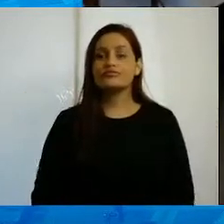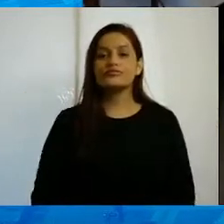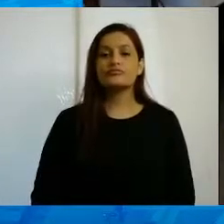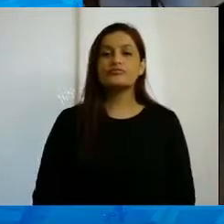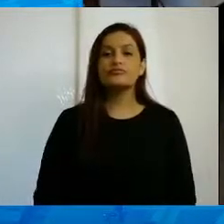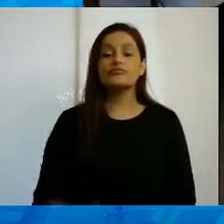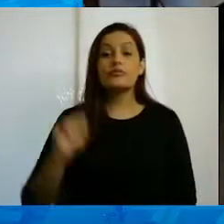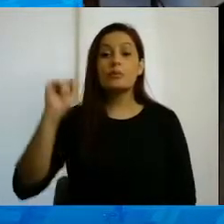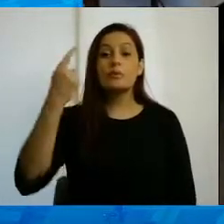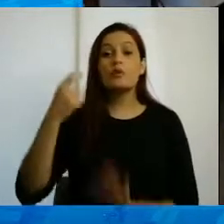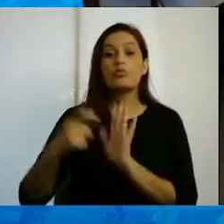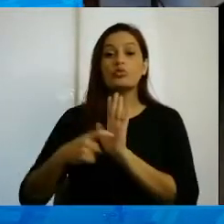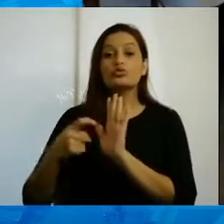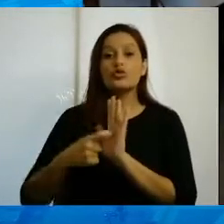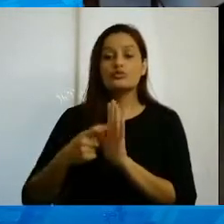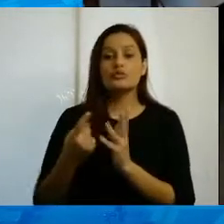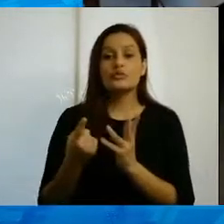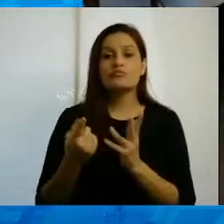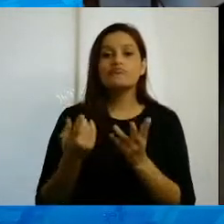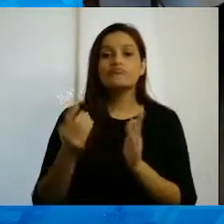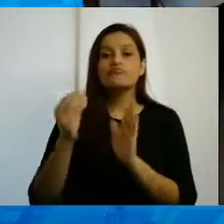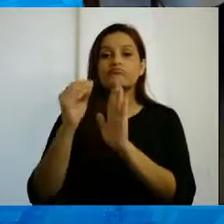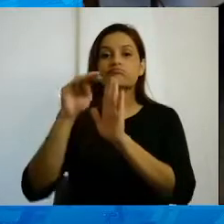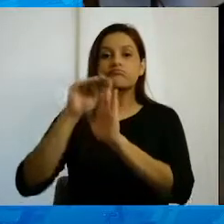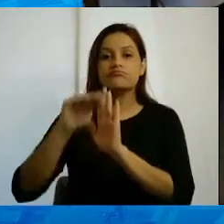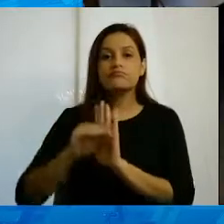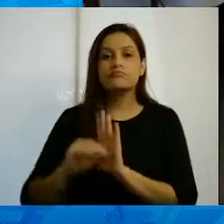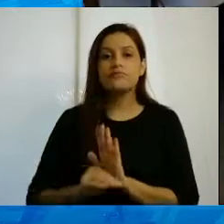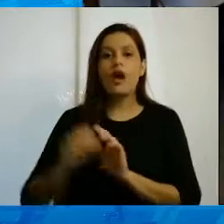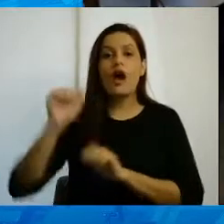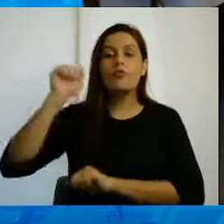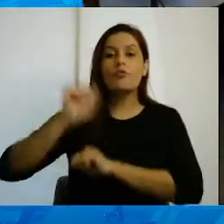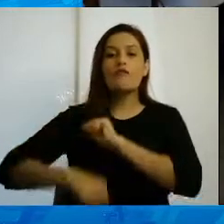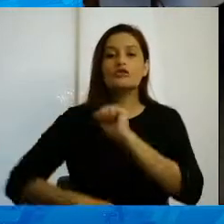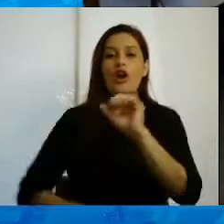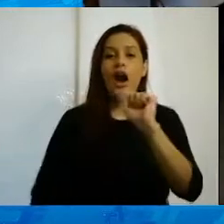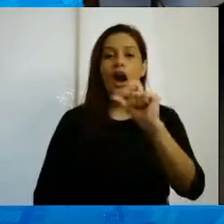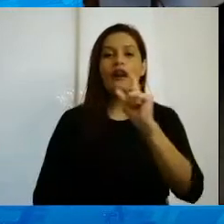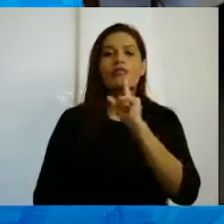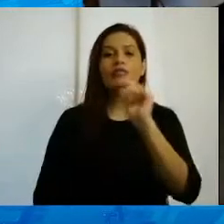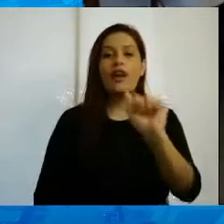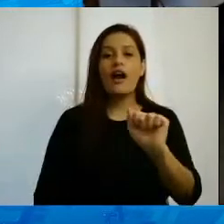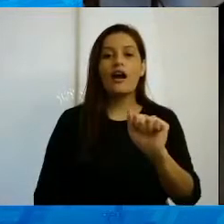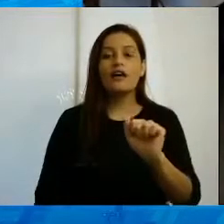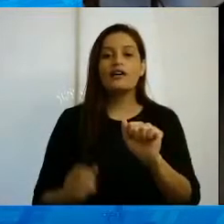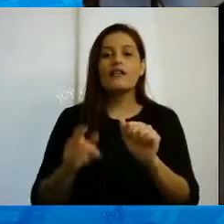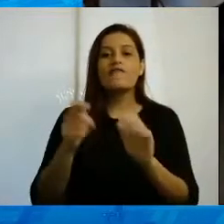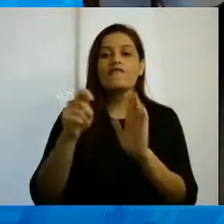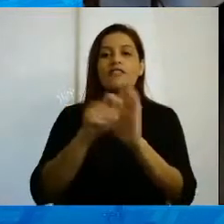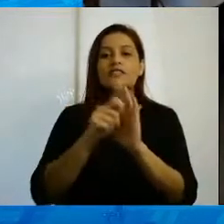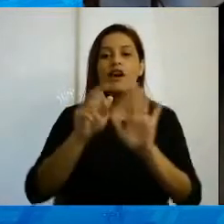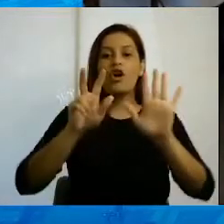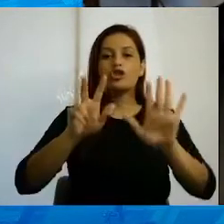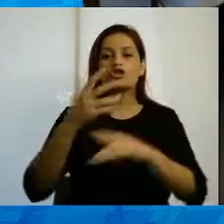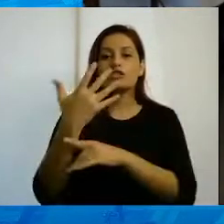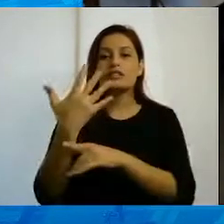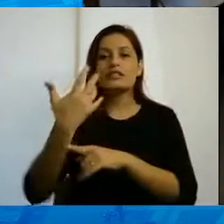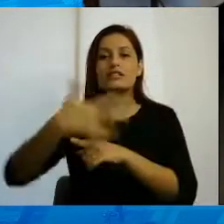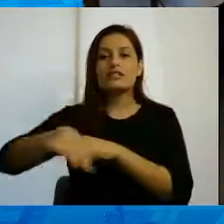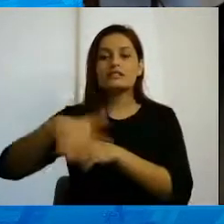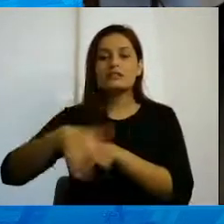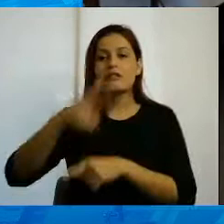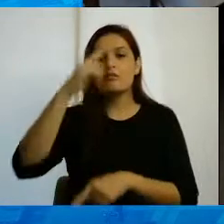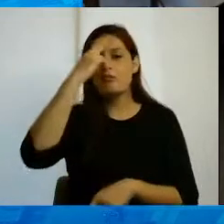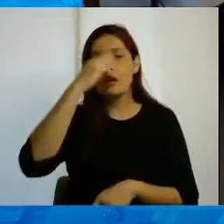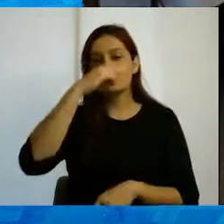El primer punto de la tabla corresponde a la aprobación de la acta de sesión ordinaria de fecha 8 y 15 de marzo